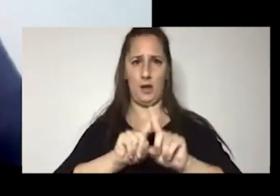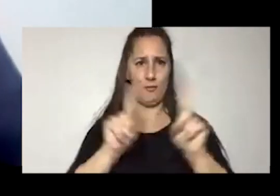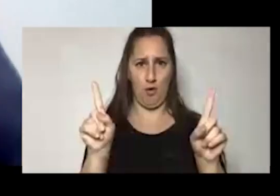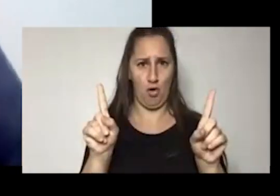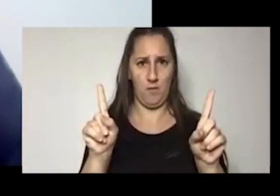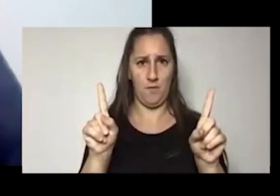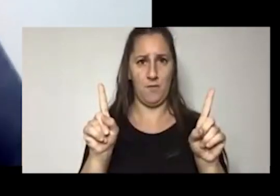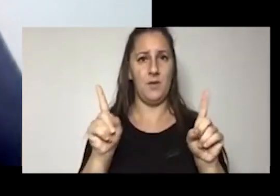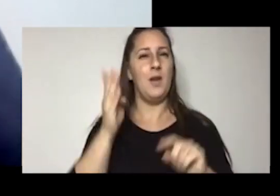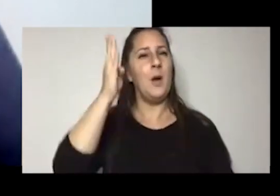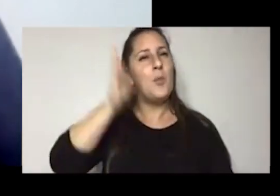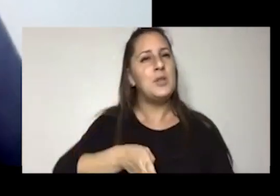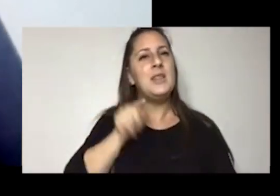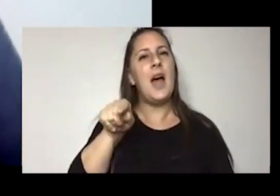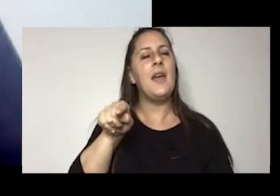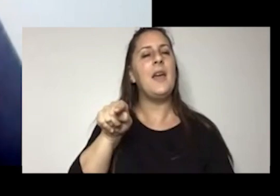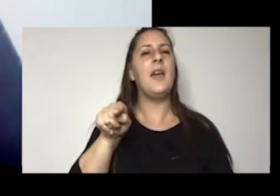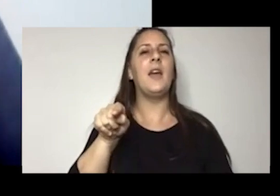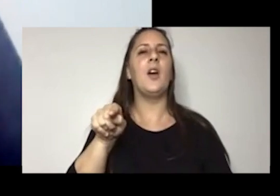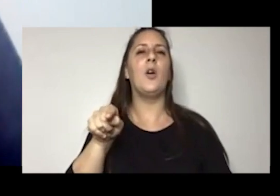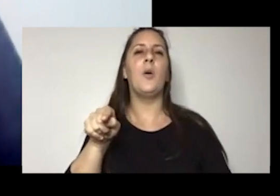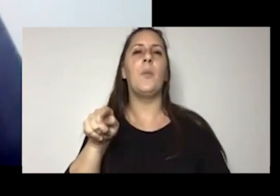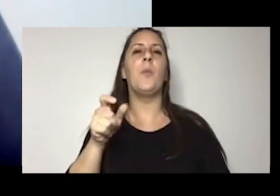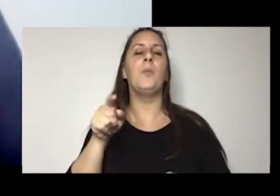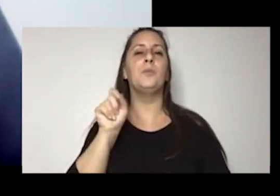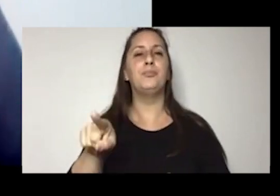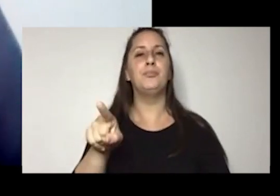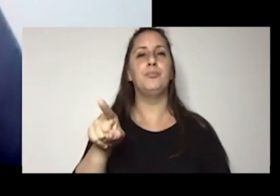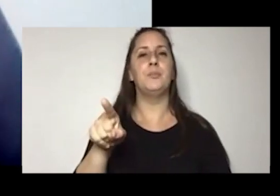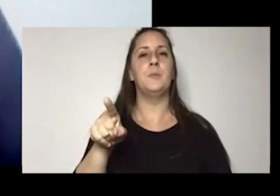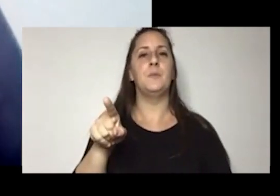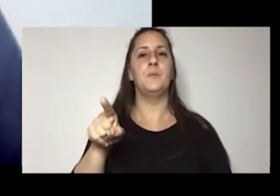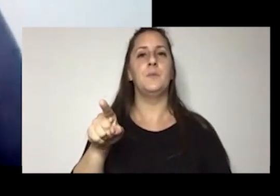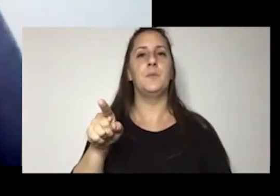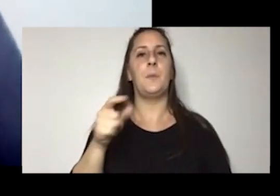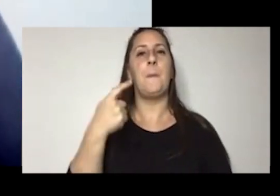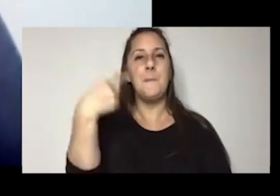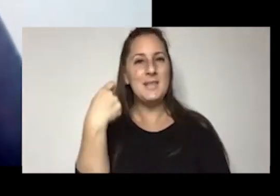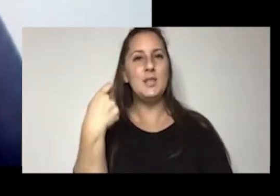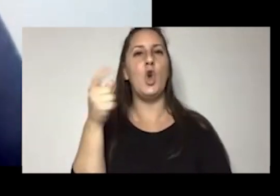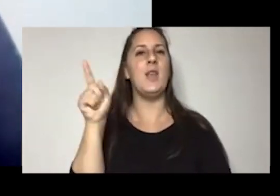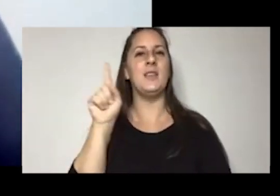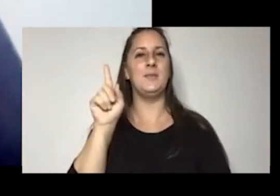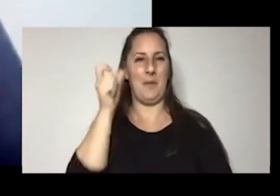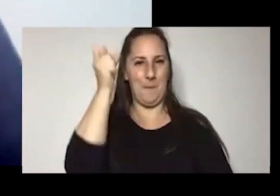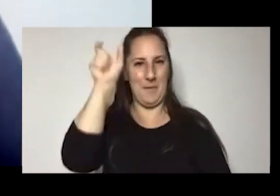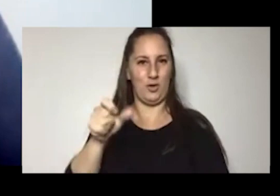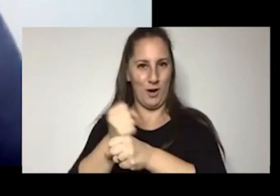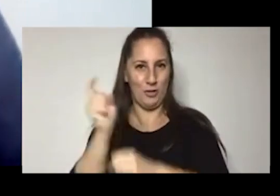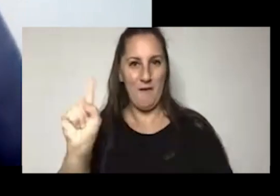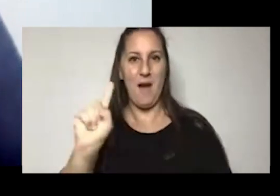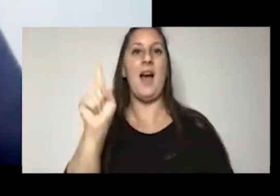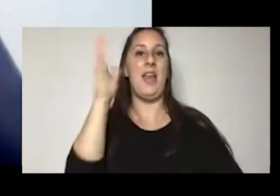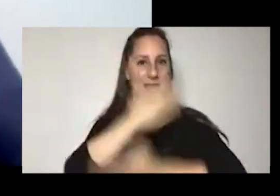con incapacidad, tanto con la agencia, con lo que tiene que ver con pensiones no contributivas para una persona con discapacidad, con